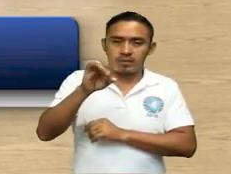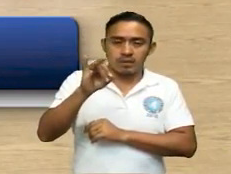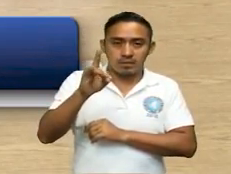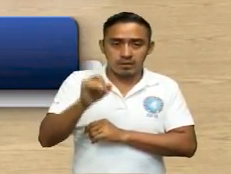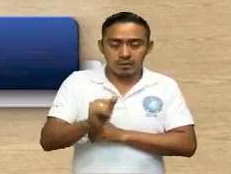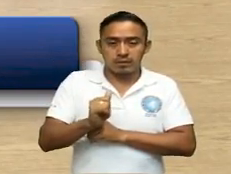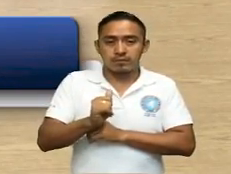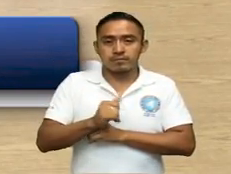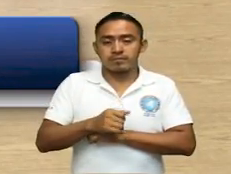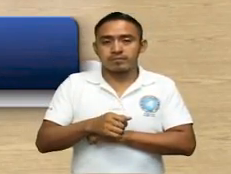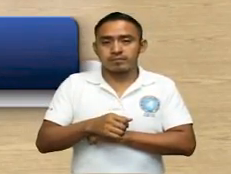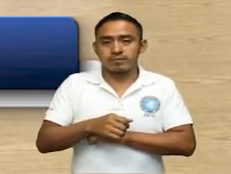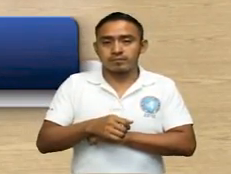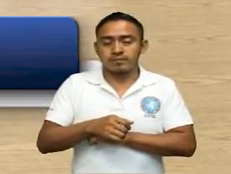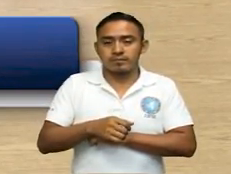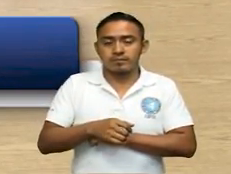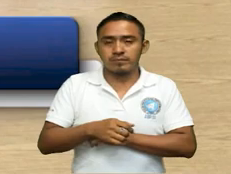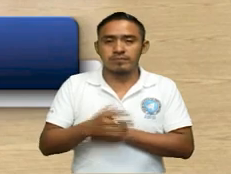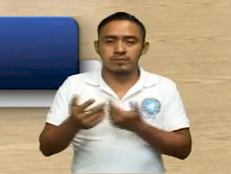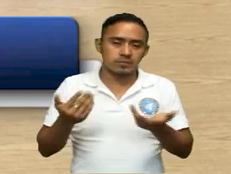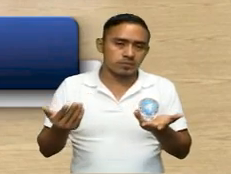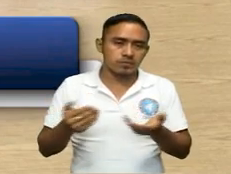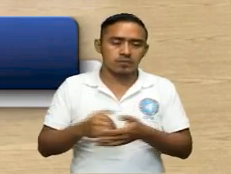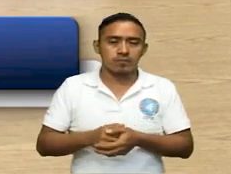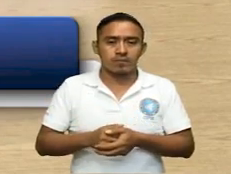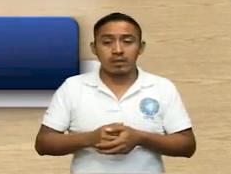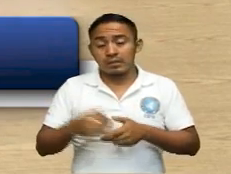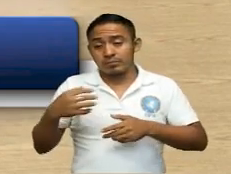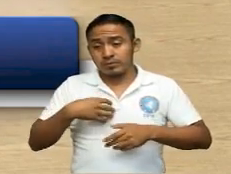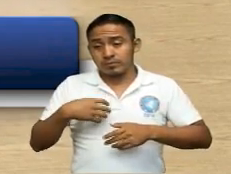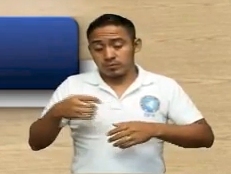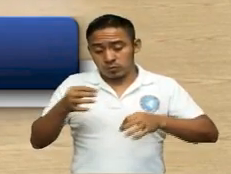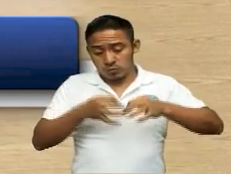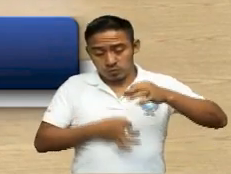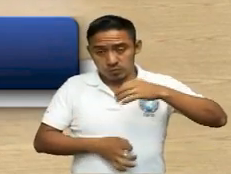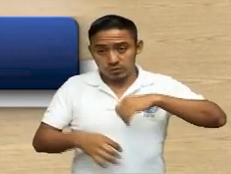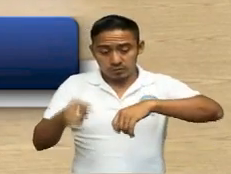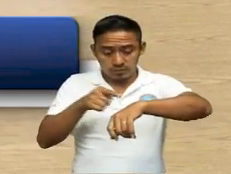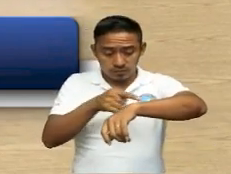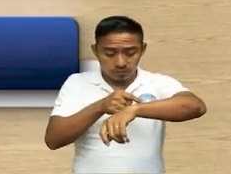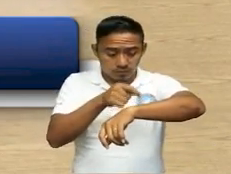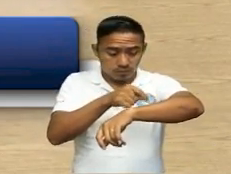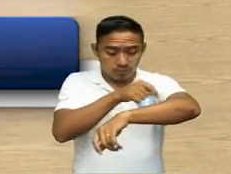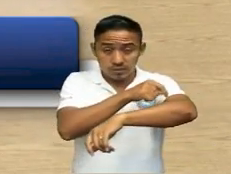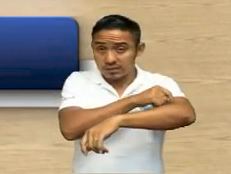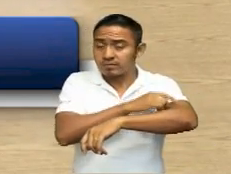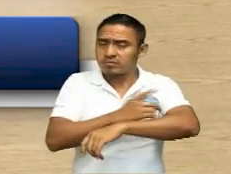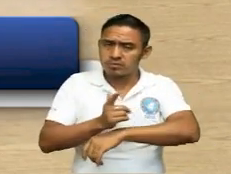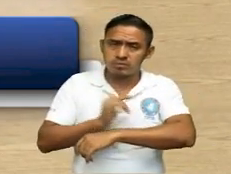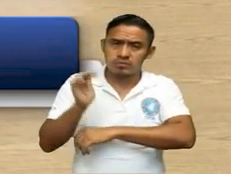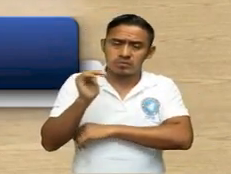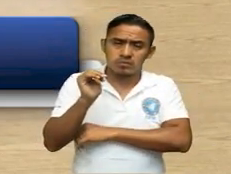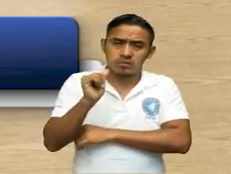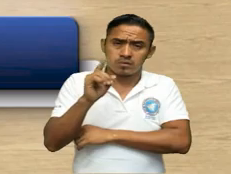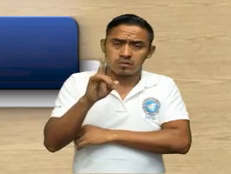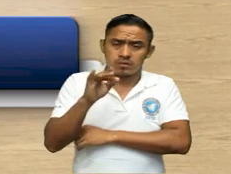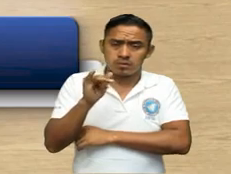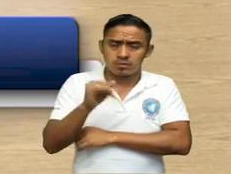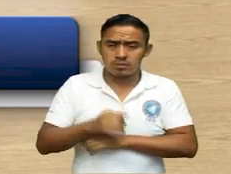encuentra en la región oral, en el tracto intestinal, en los poros de la piel tenemos cándida. Pero normalmente toda esa cándida se